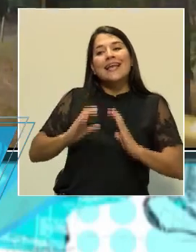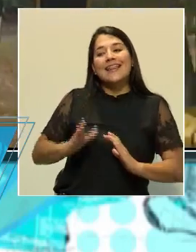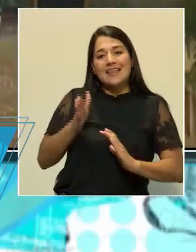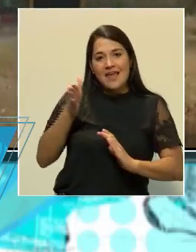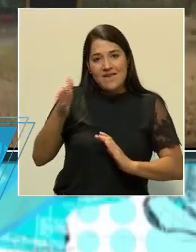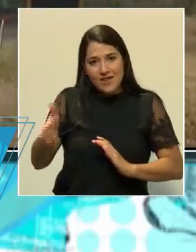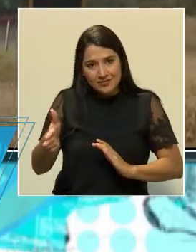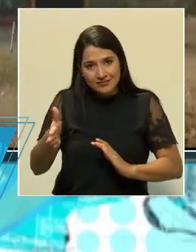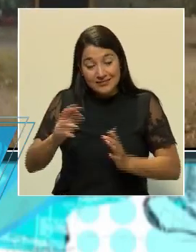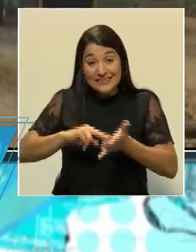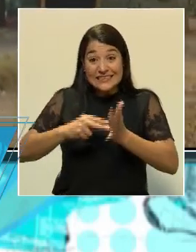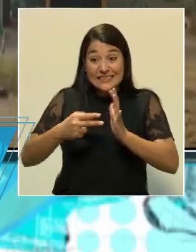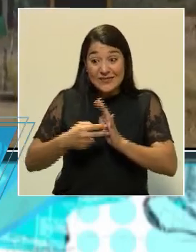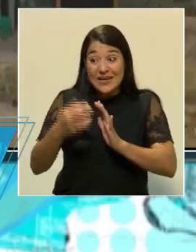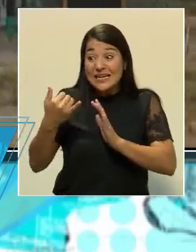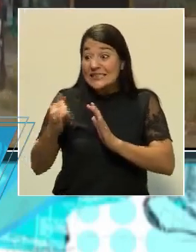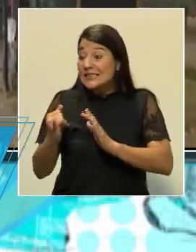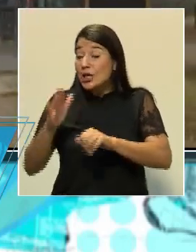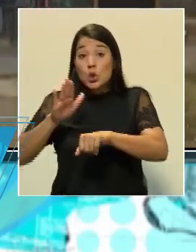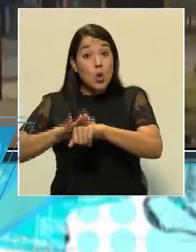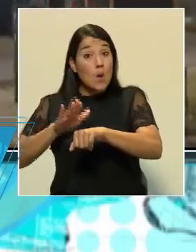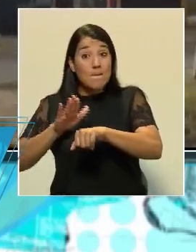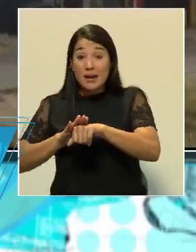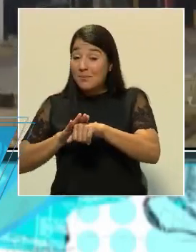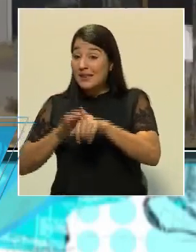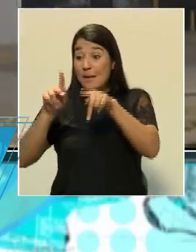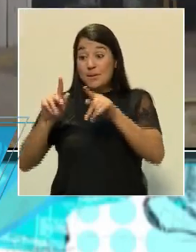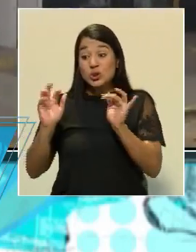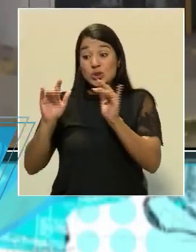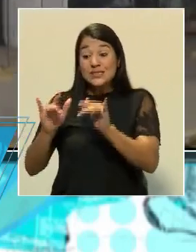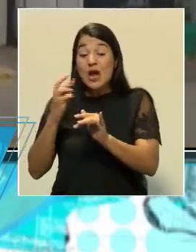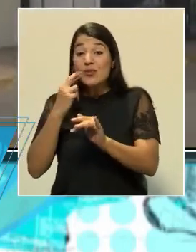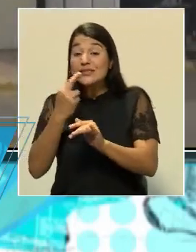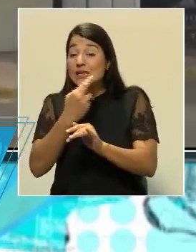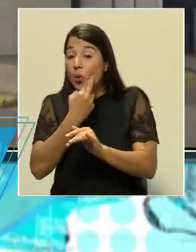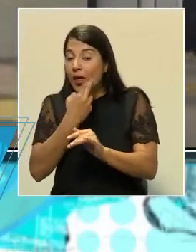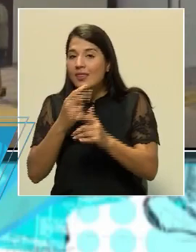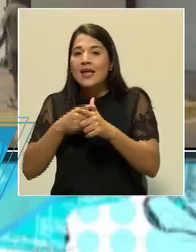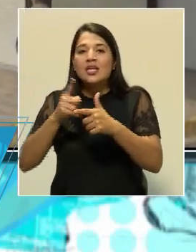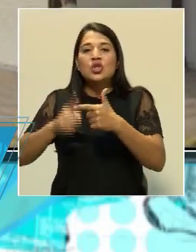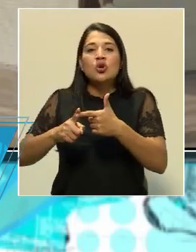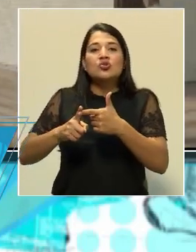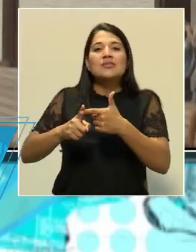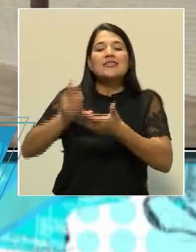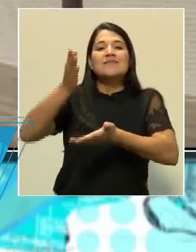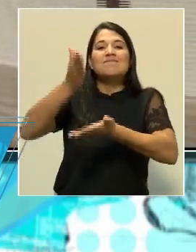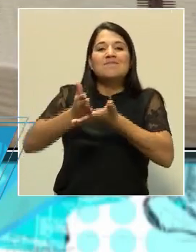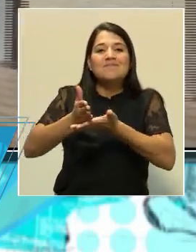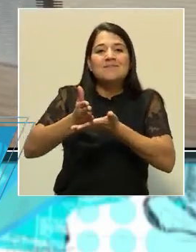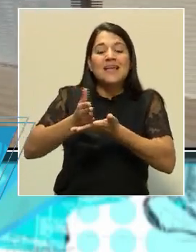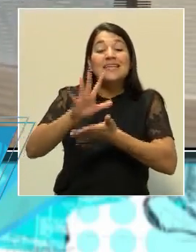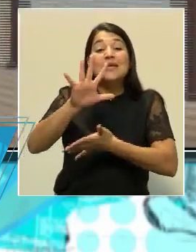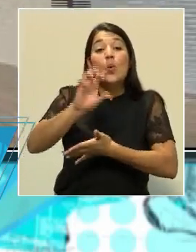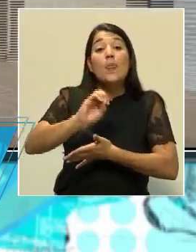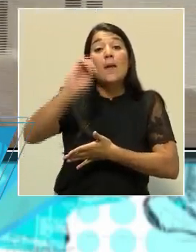nos están quitando realmente más del 50% de las ventas de los locales. Pero ¿qué es lo que